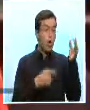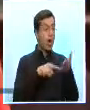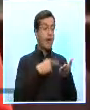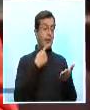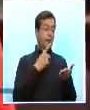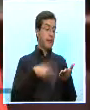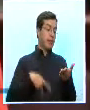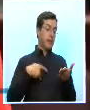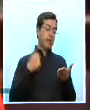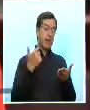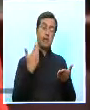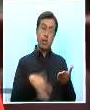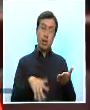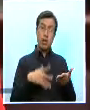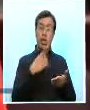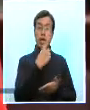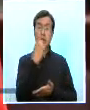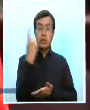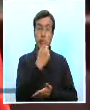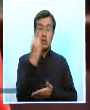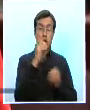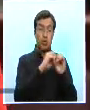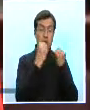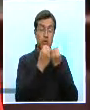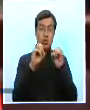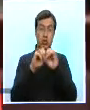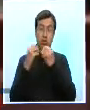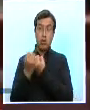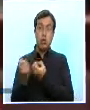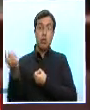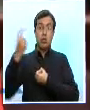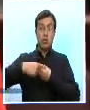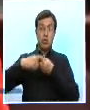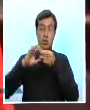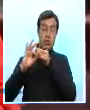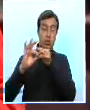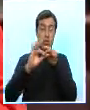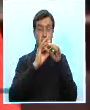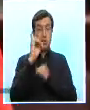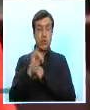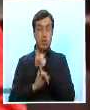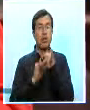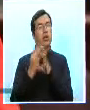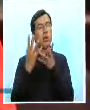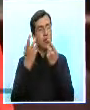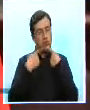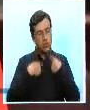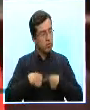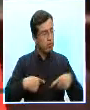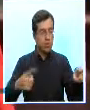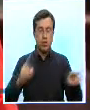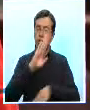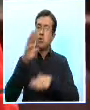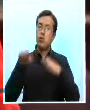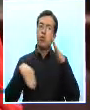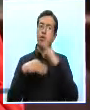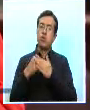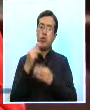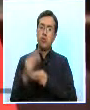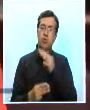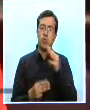papel las 100 organizaciones que somos parte de la red queremos llevar ese mensaje a todo el mundo para